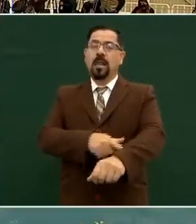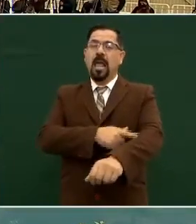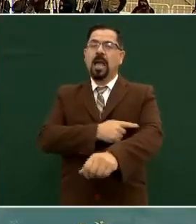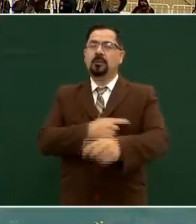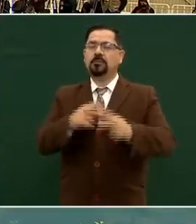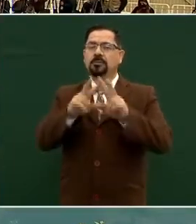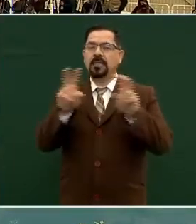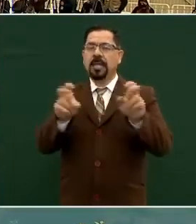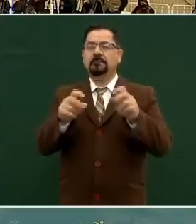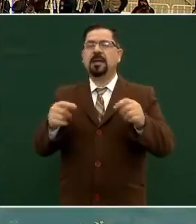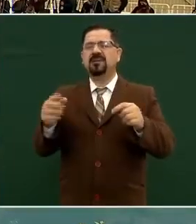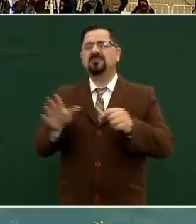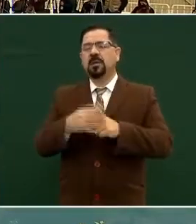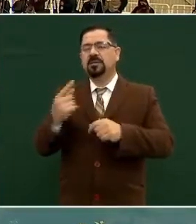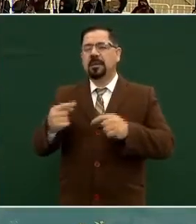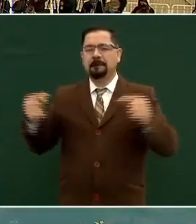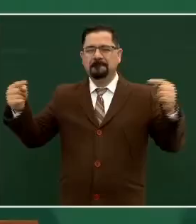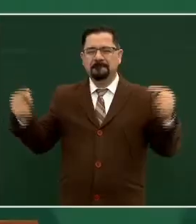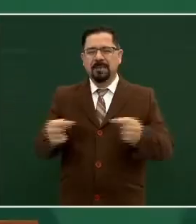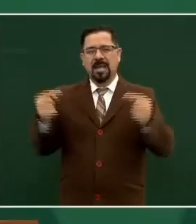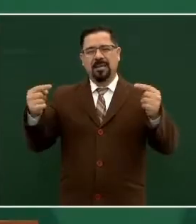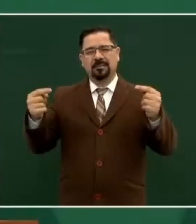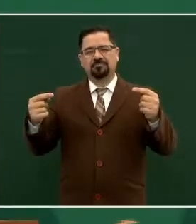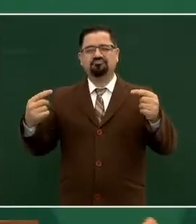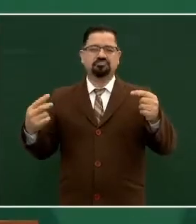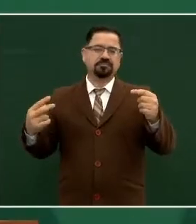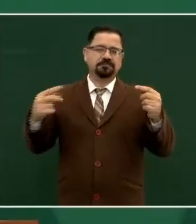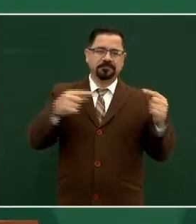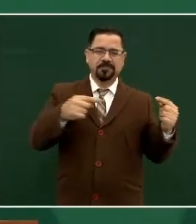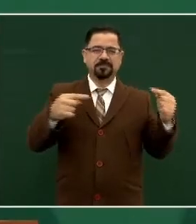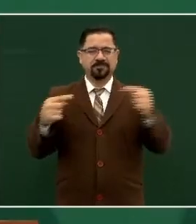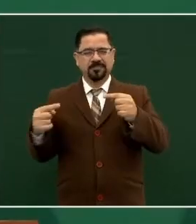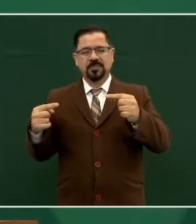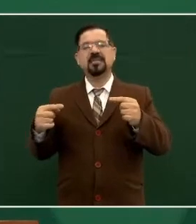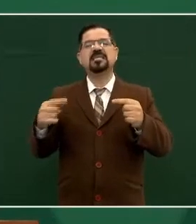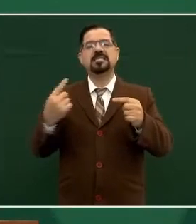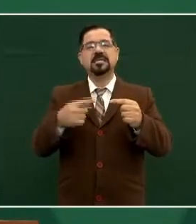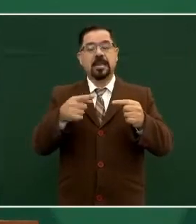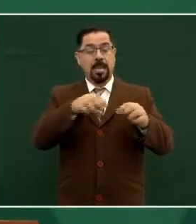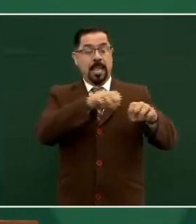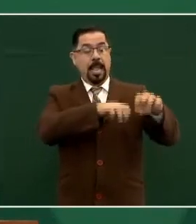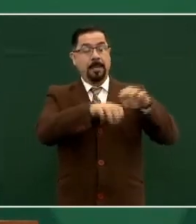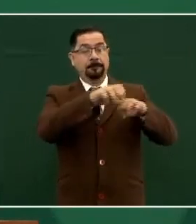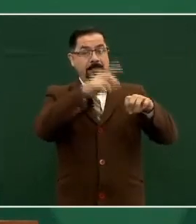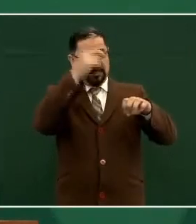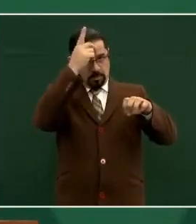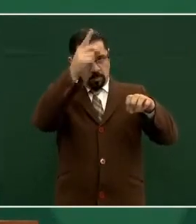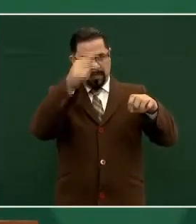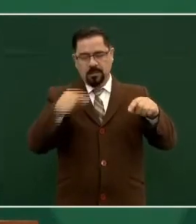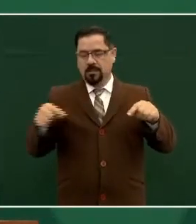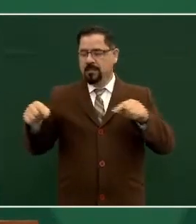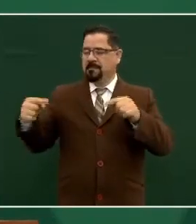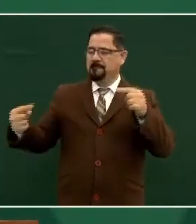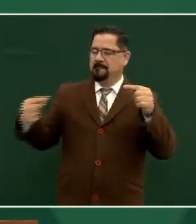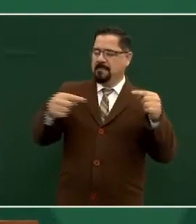una confrontación. Yo ya he hablado de eso, entre la empresa y el